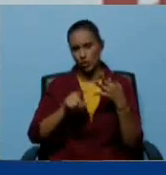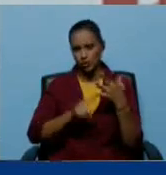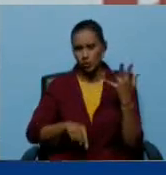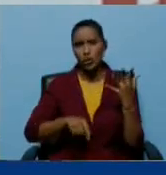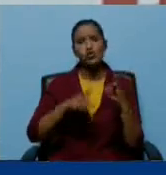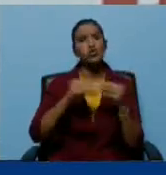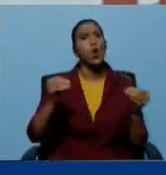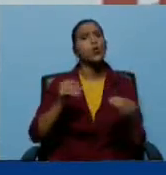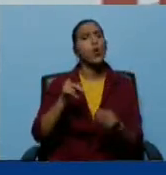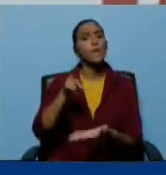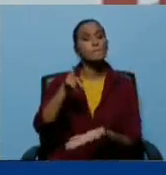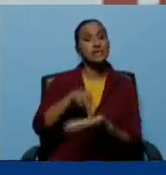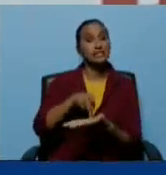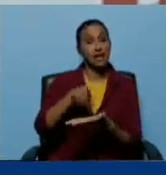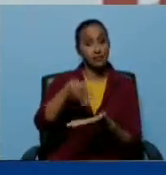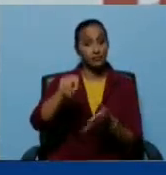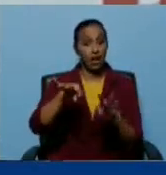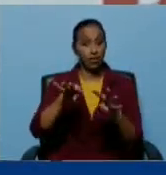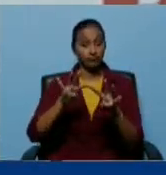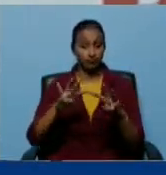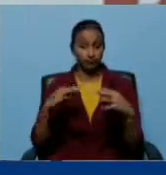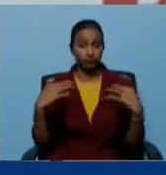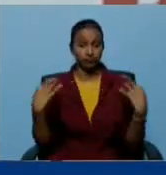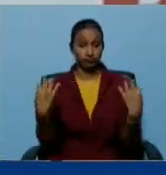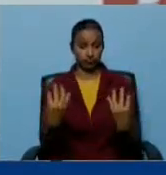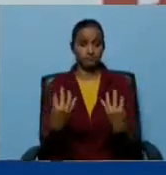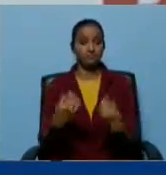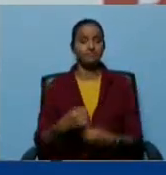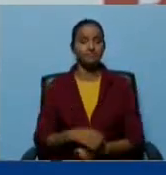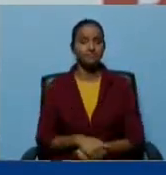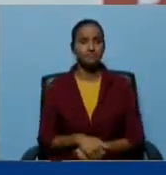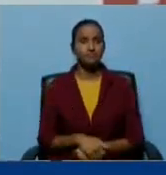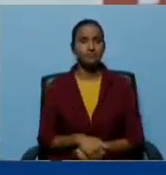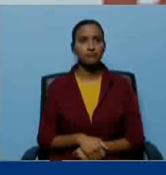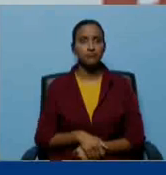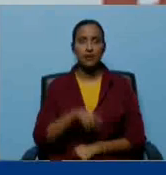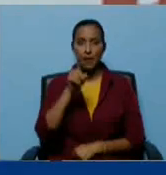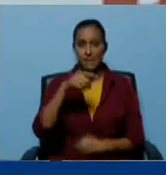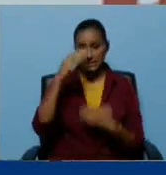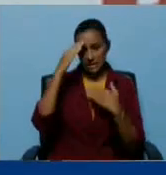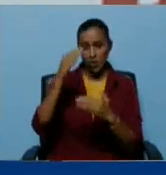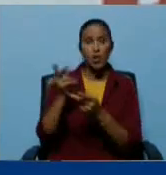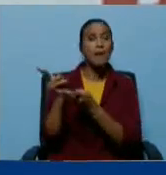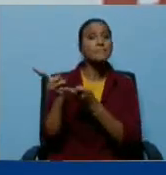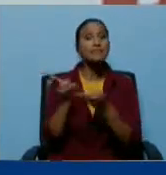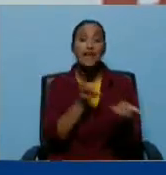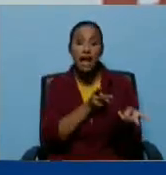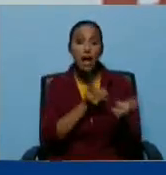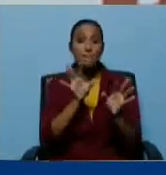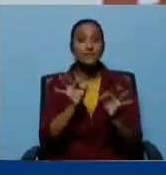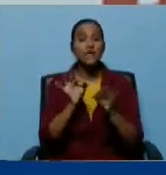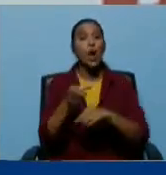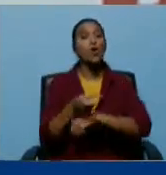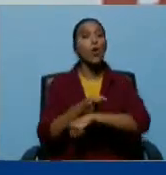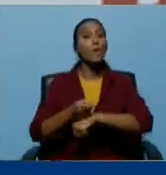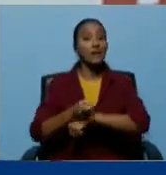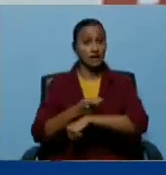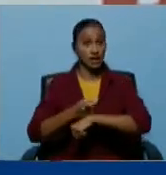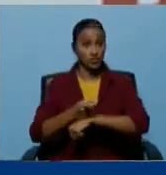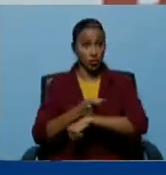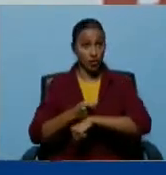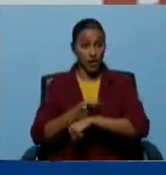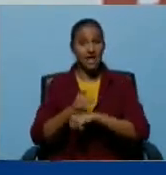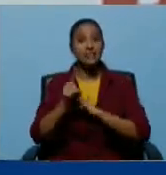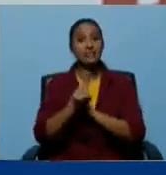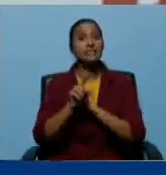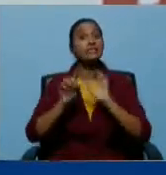presentes. También saludo, tan como invitados especiales, los gobernadores de